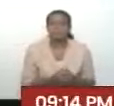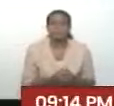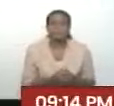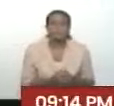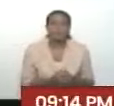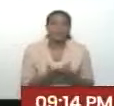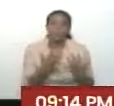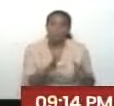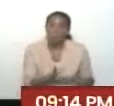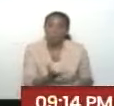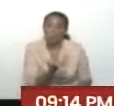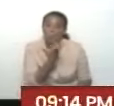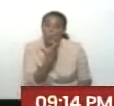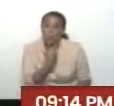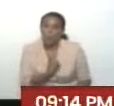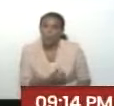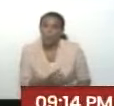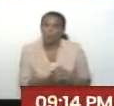Si se puede.